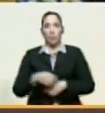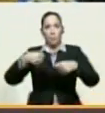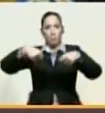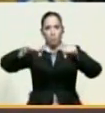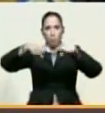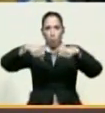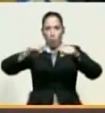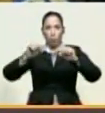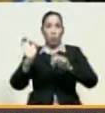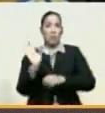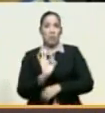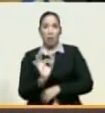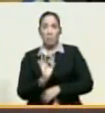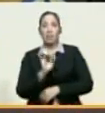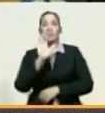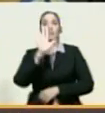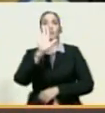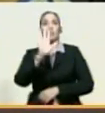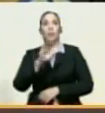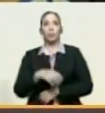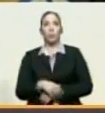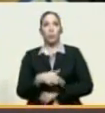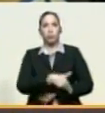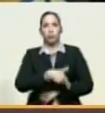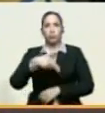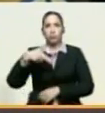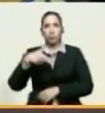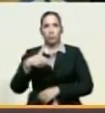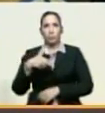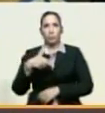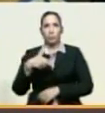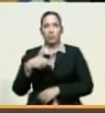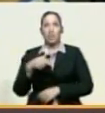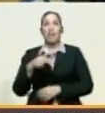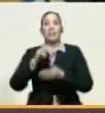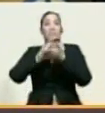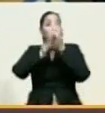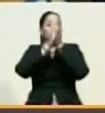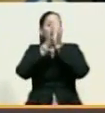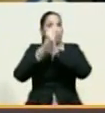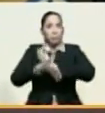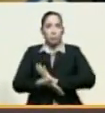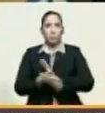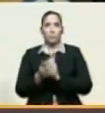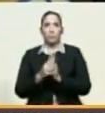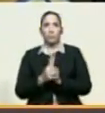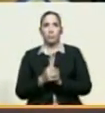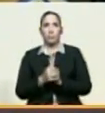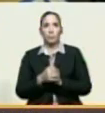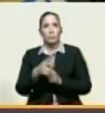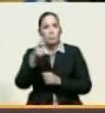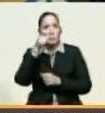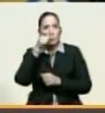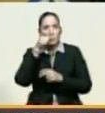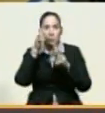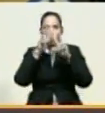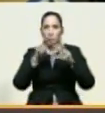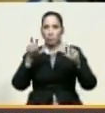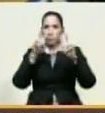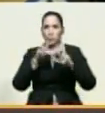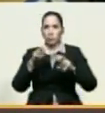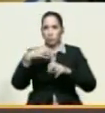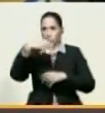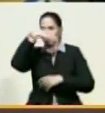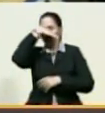5. En cuanto al parque de armas, encontramos armas desaparecidas que sospechamos que están en manos de bandas